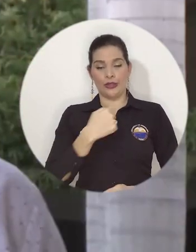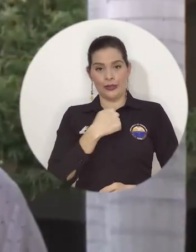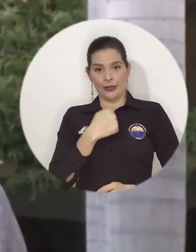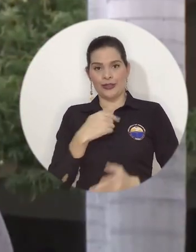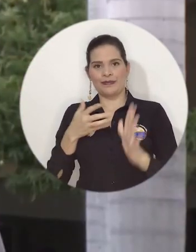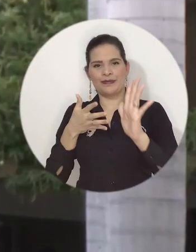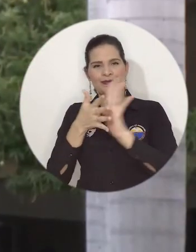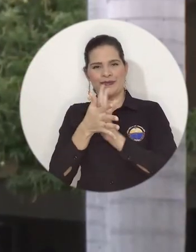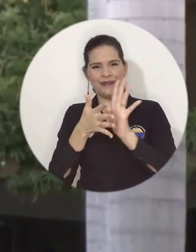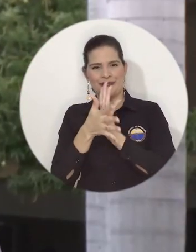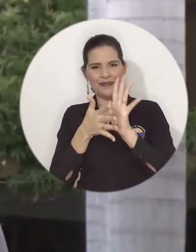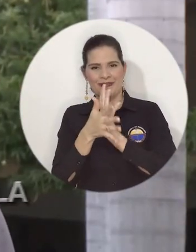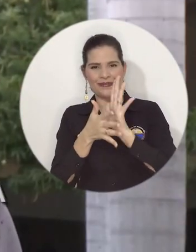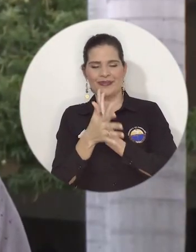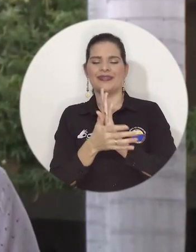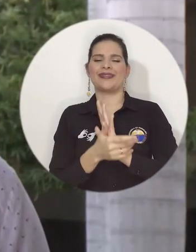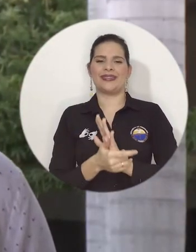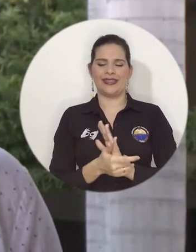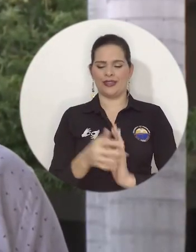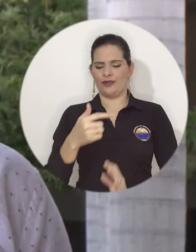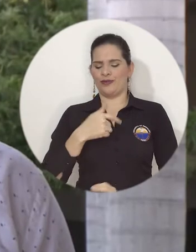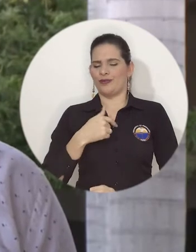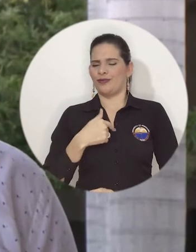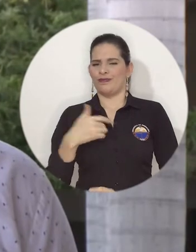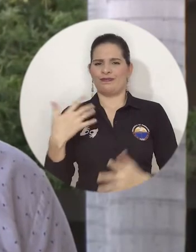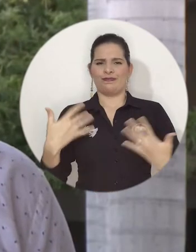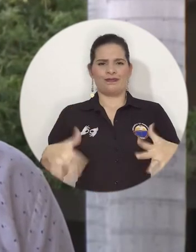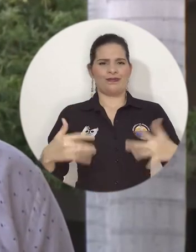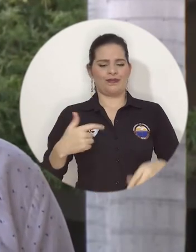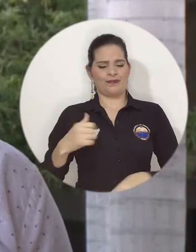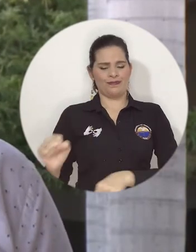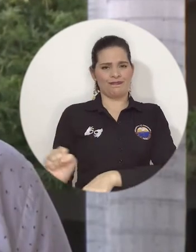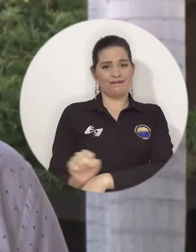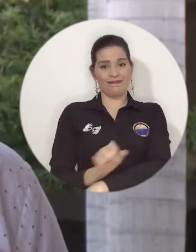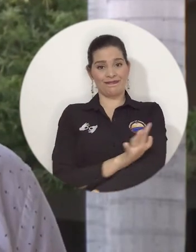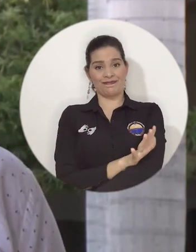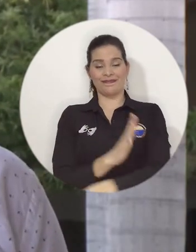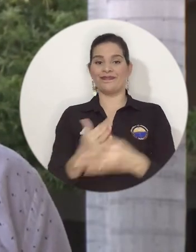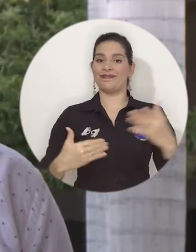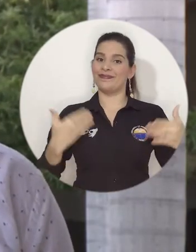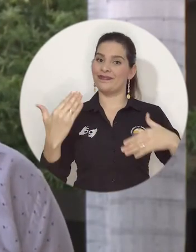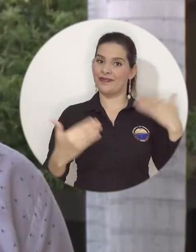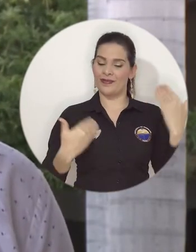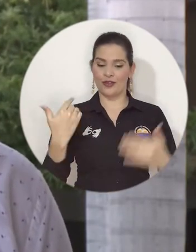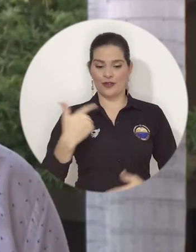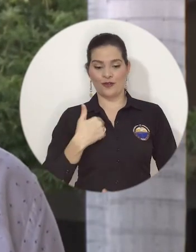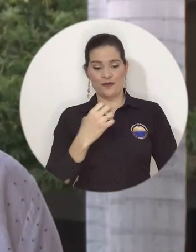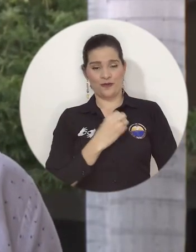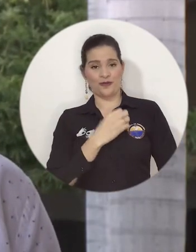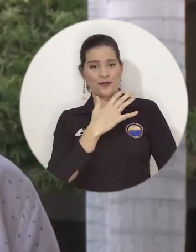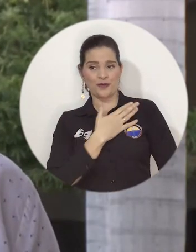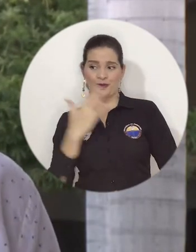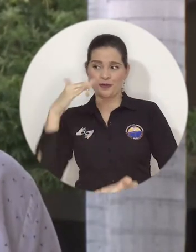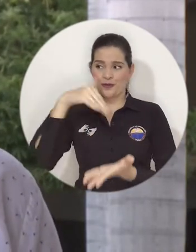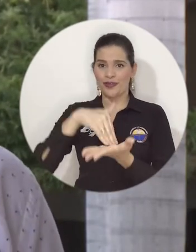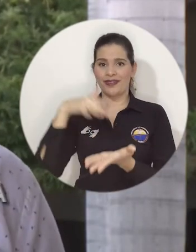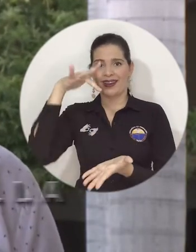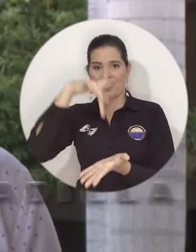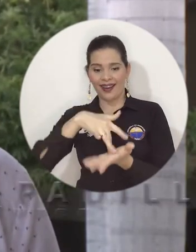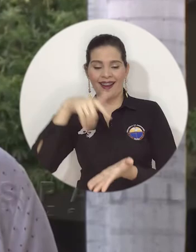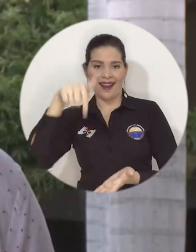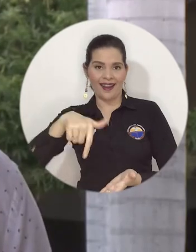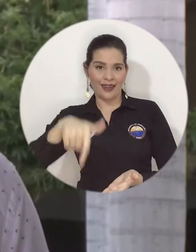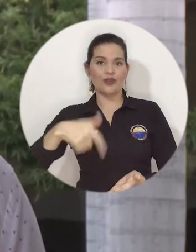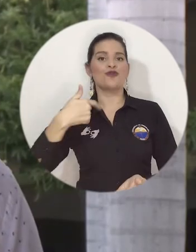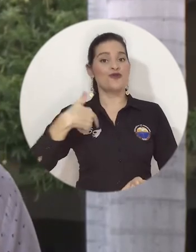Tengo que decir inicialmente que me siento muy emocionado por tener la oportunidad de volver a esta casa